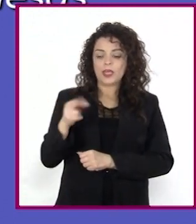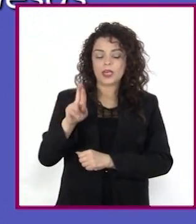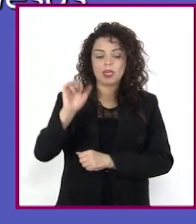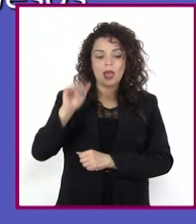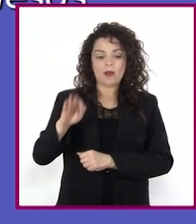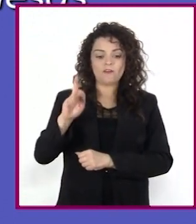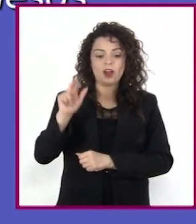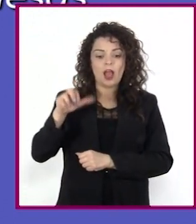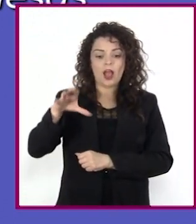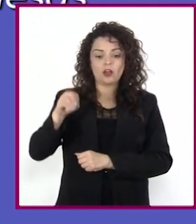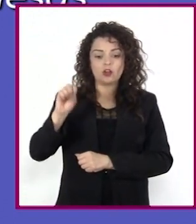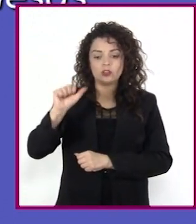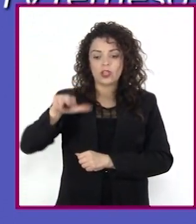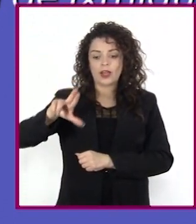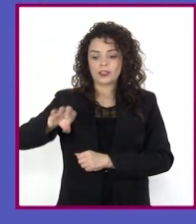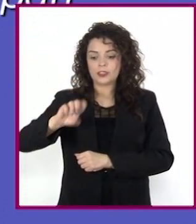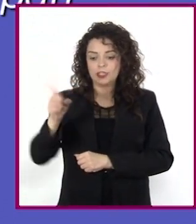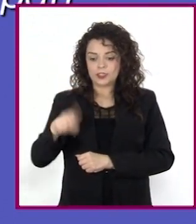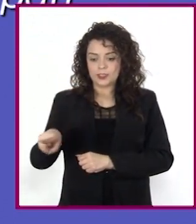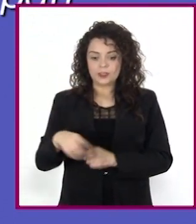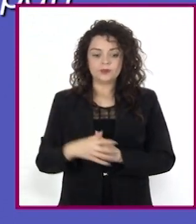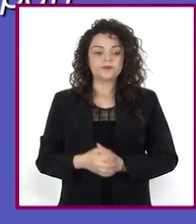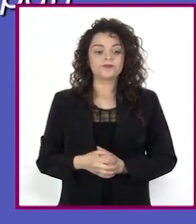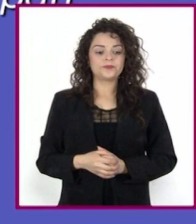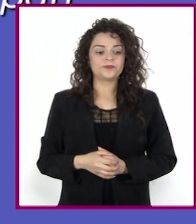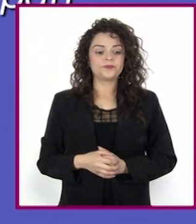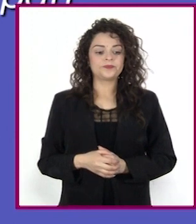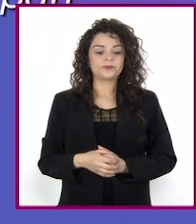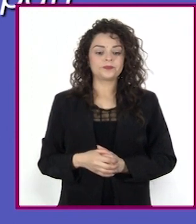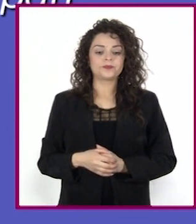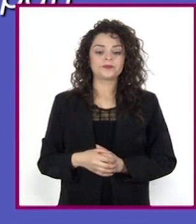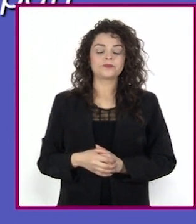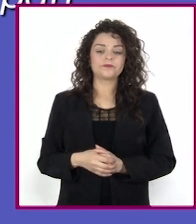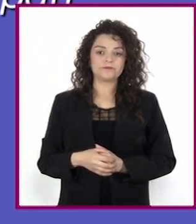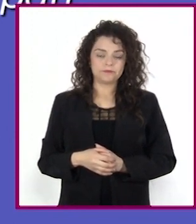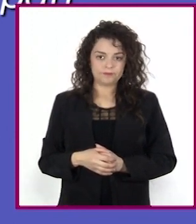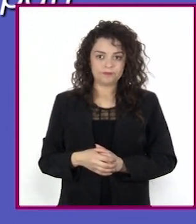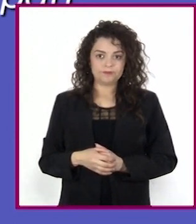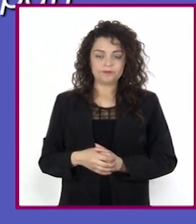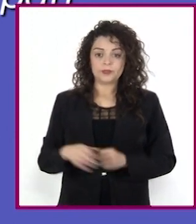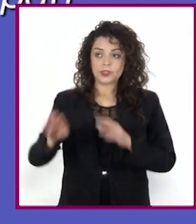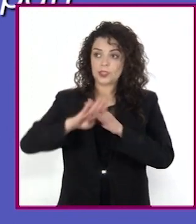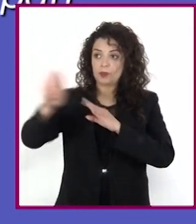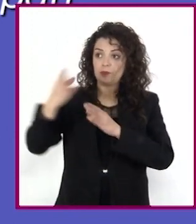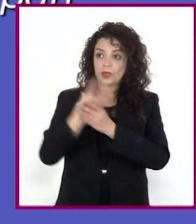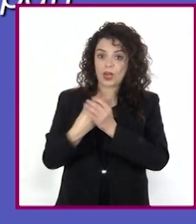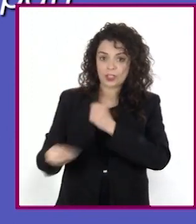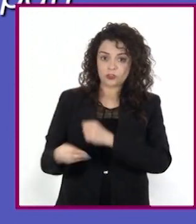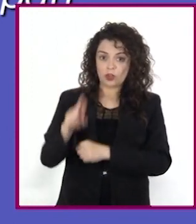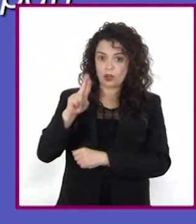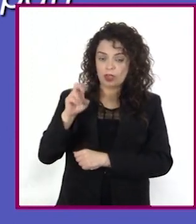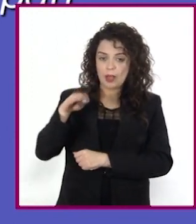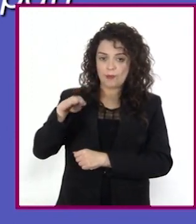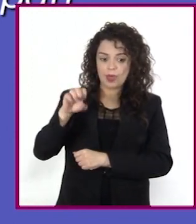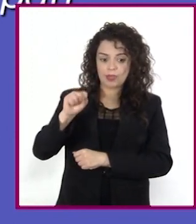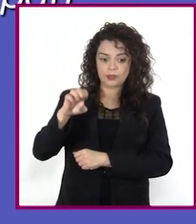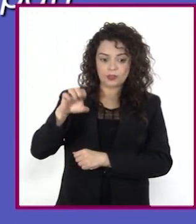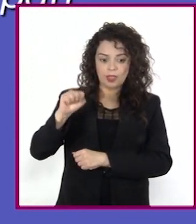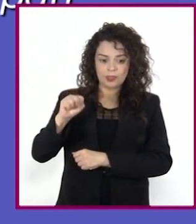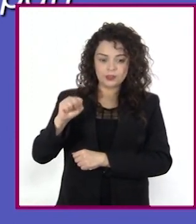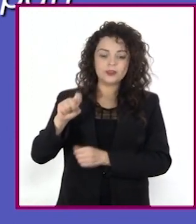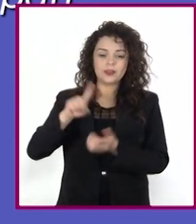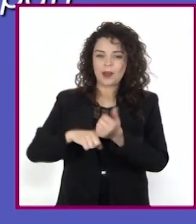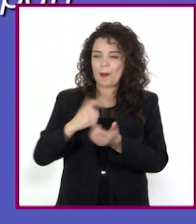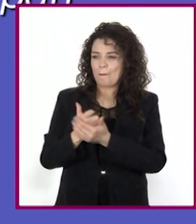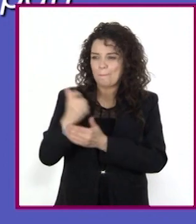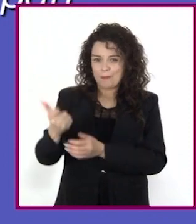de Ixmiquilpan. Migración y remesas en la ciudad de Ixmiquilpan. Desde el punto de vista de la